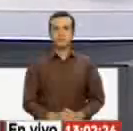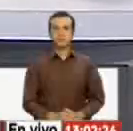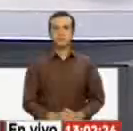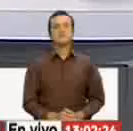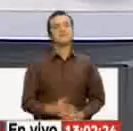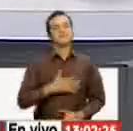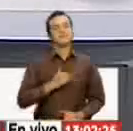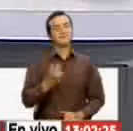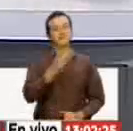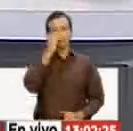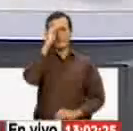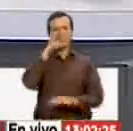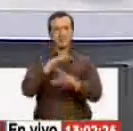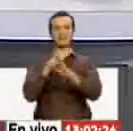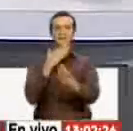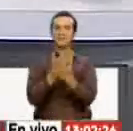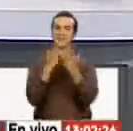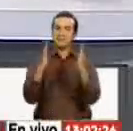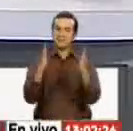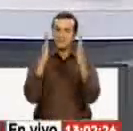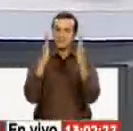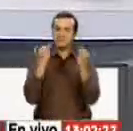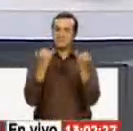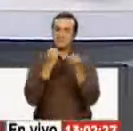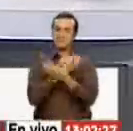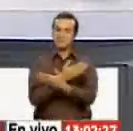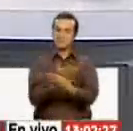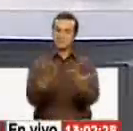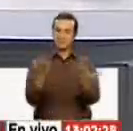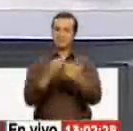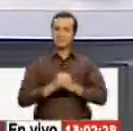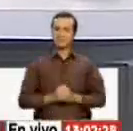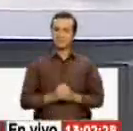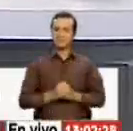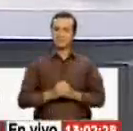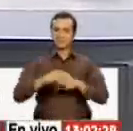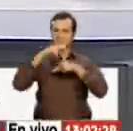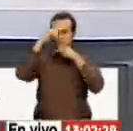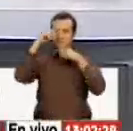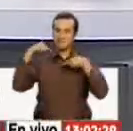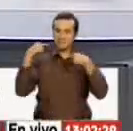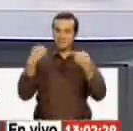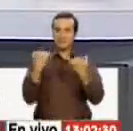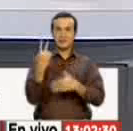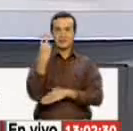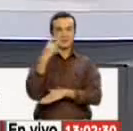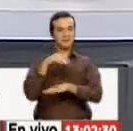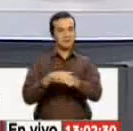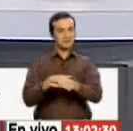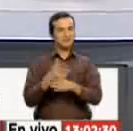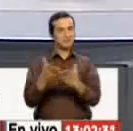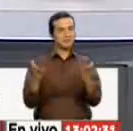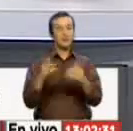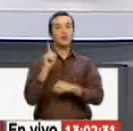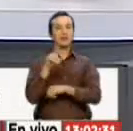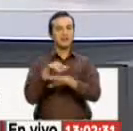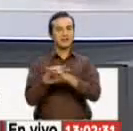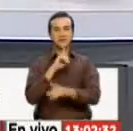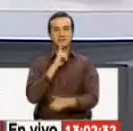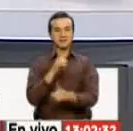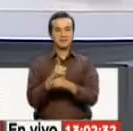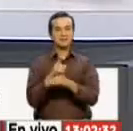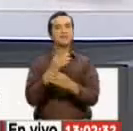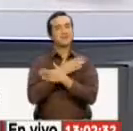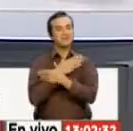¿Qué tal, amigos? Muy buenas tardes. Gracias por acompañarnos en una nueva emisión de Telediario al mediodía. Rommel, ¿qué tal? ¿Qué tal, Mariuxi? Saludos cordiales de